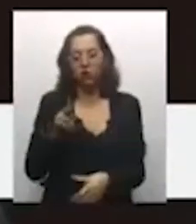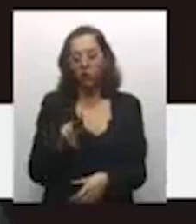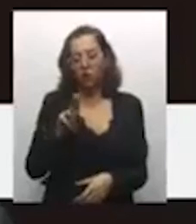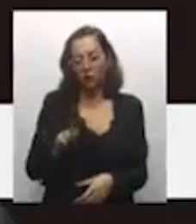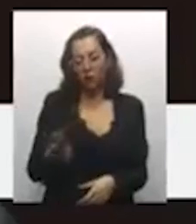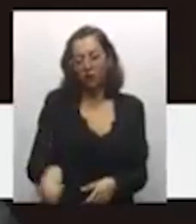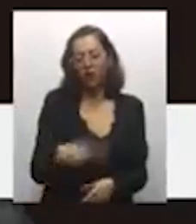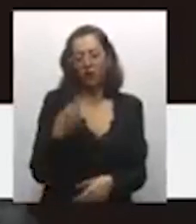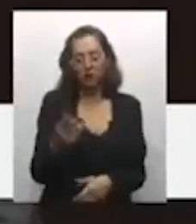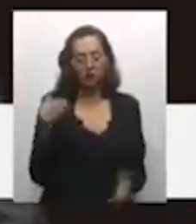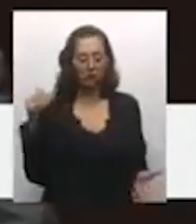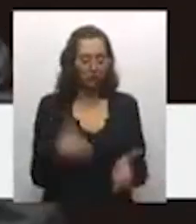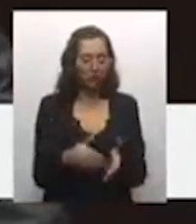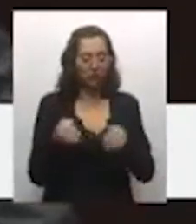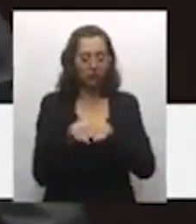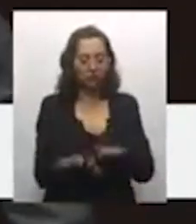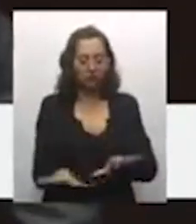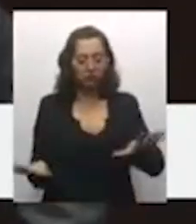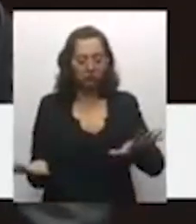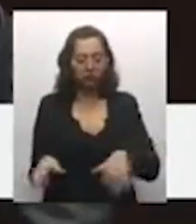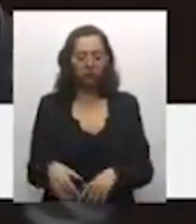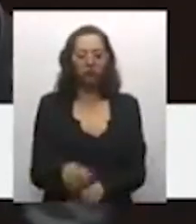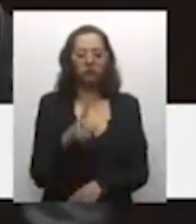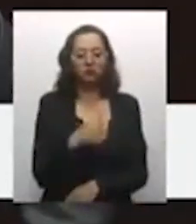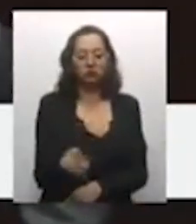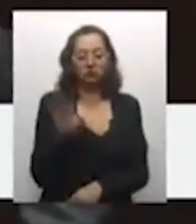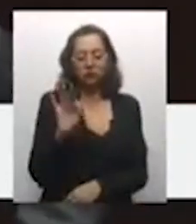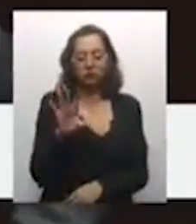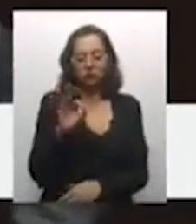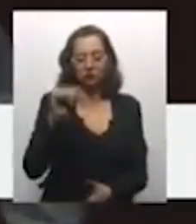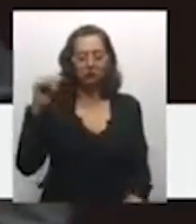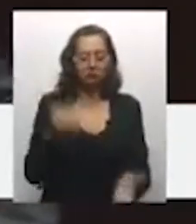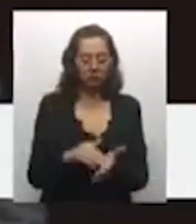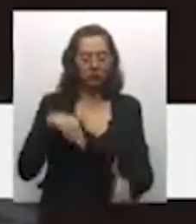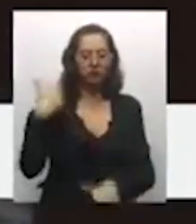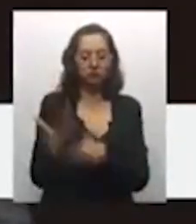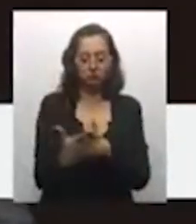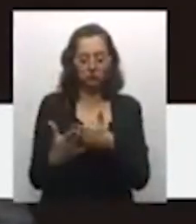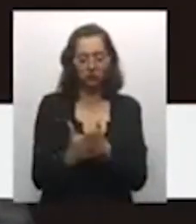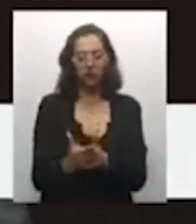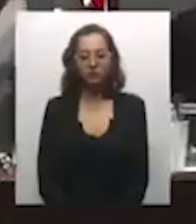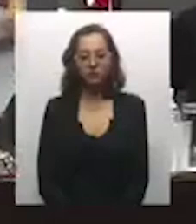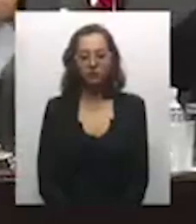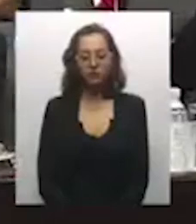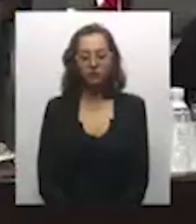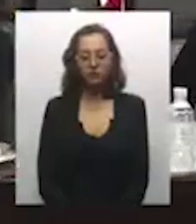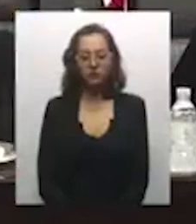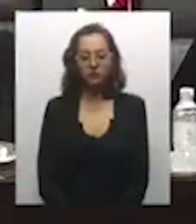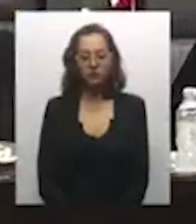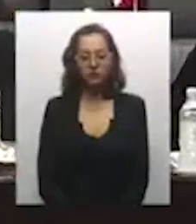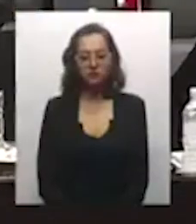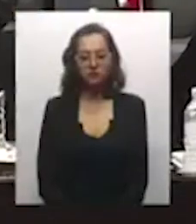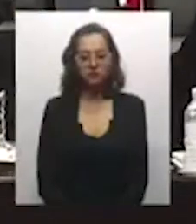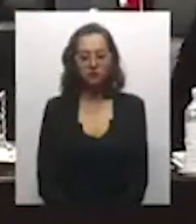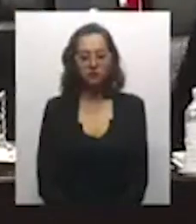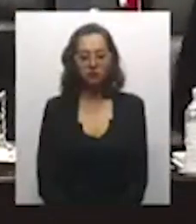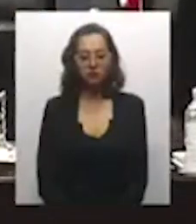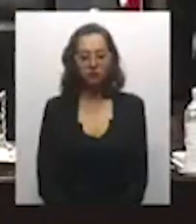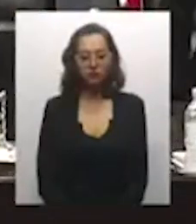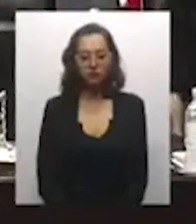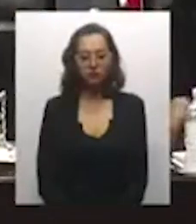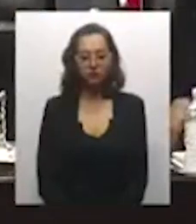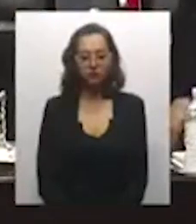desplegados y 140.000 para el 2021 ante las fracciones parlamentarias